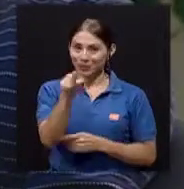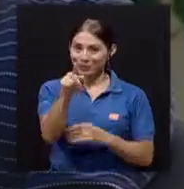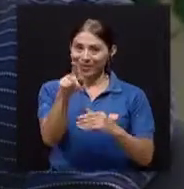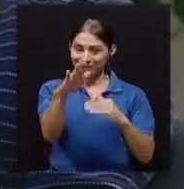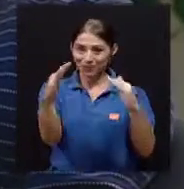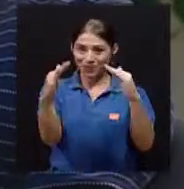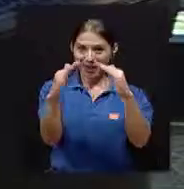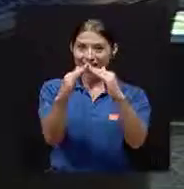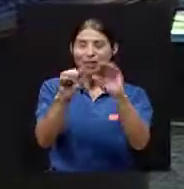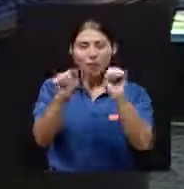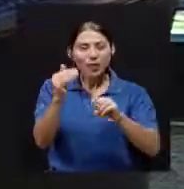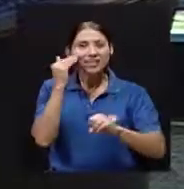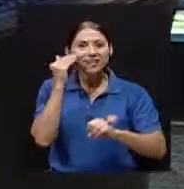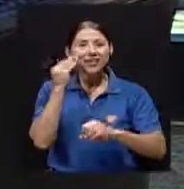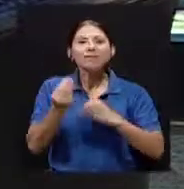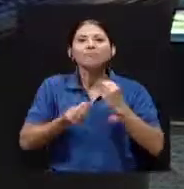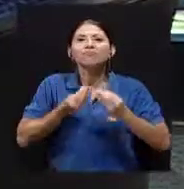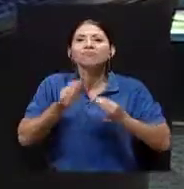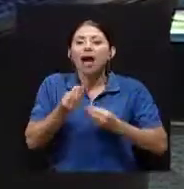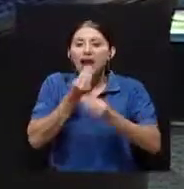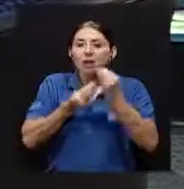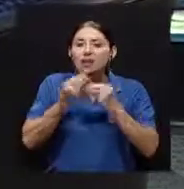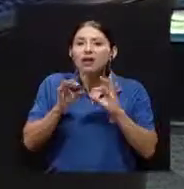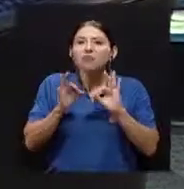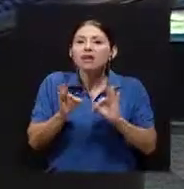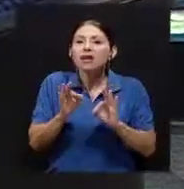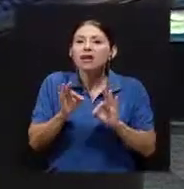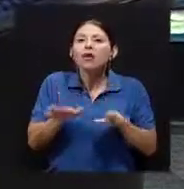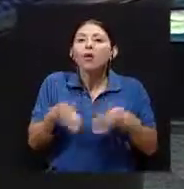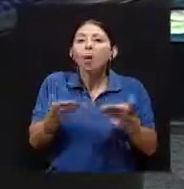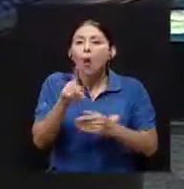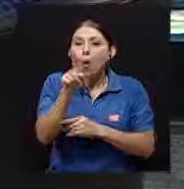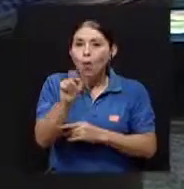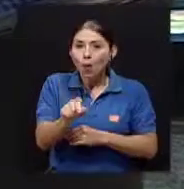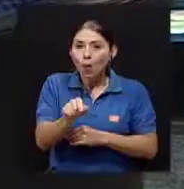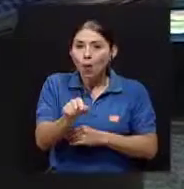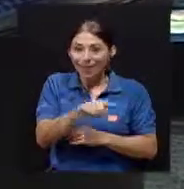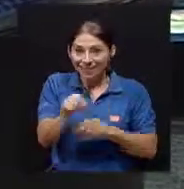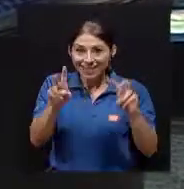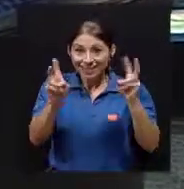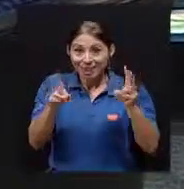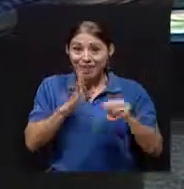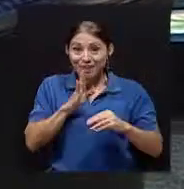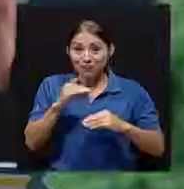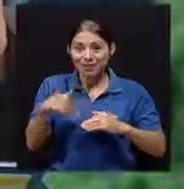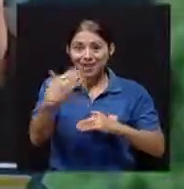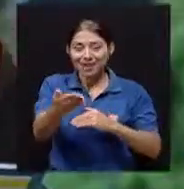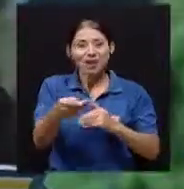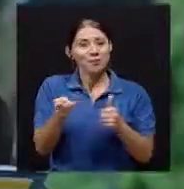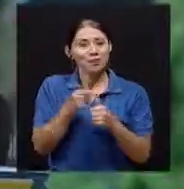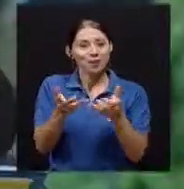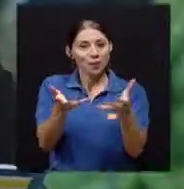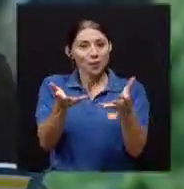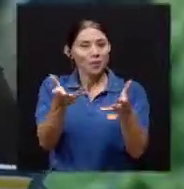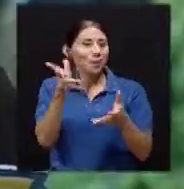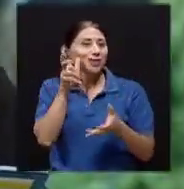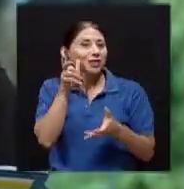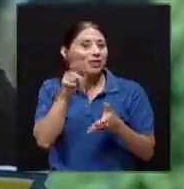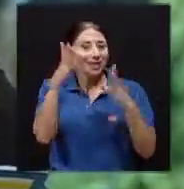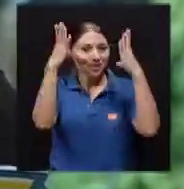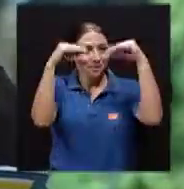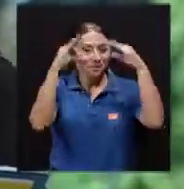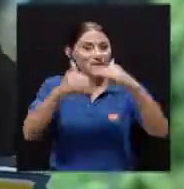pueda conocer un poco más de cómo alimentarnos bien, qué es estos temas que vamos a tratar en estos 30 minutos, queremos primero escuchar la